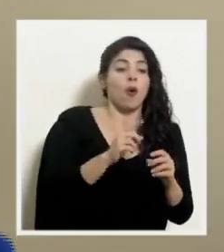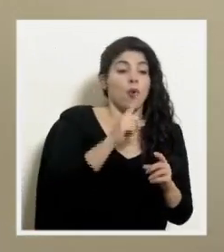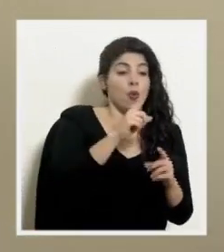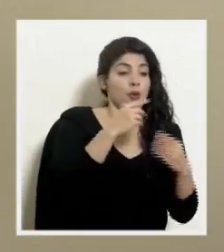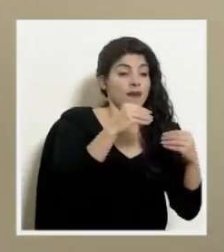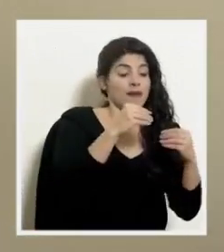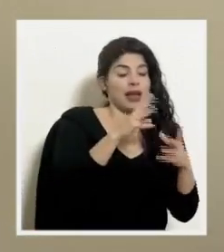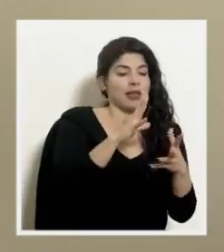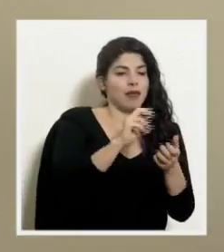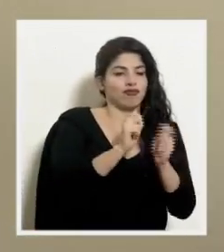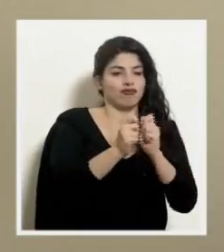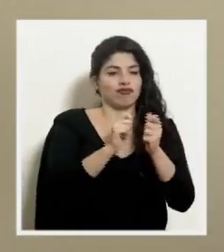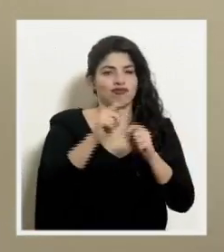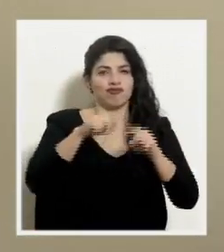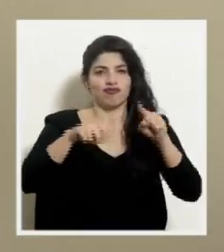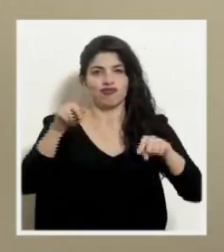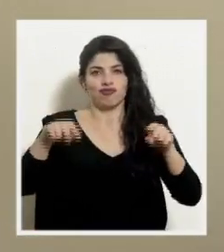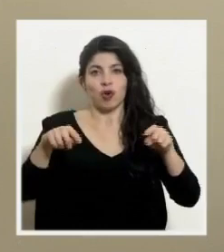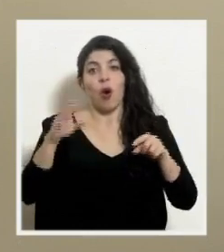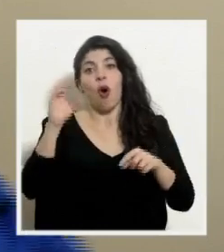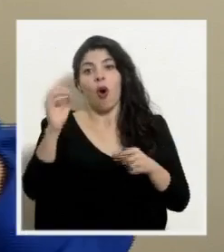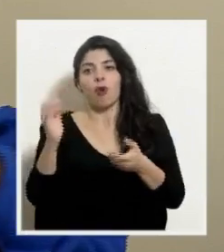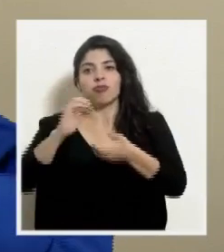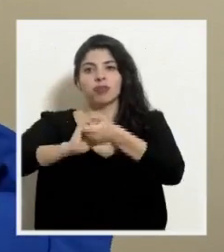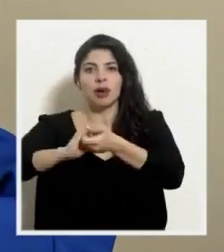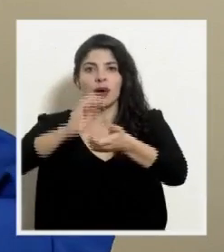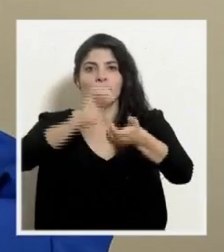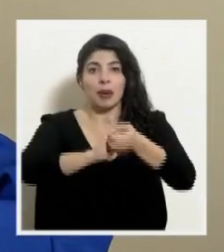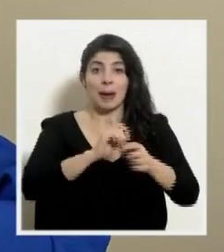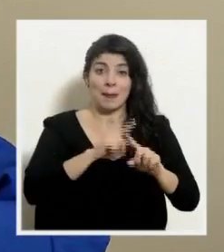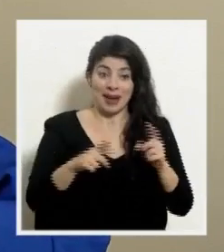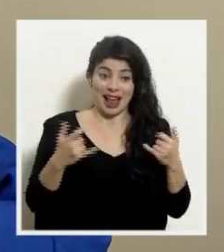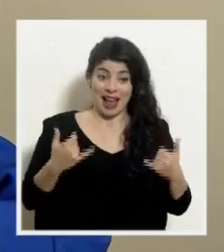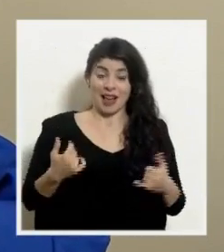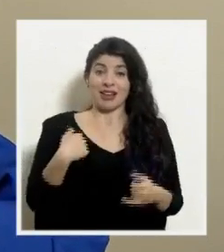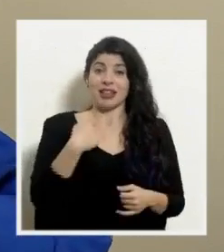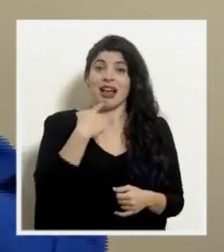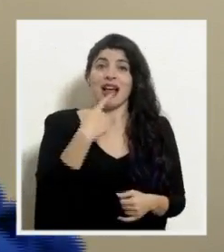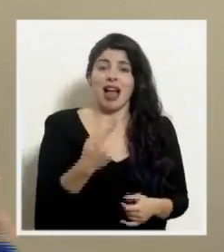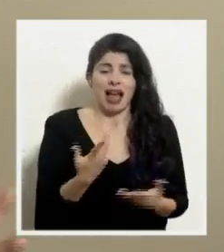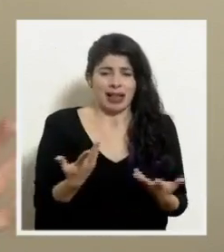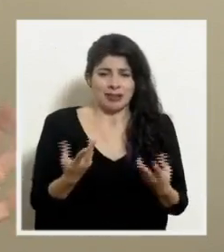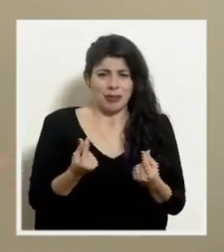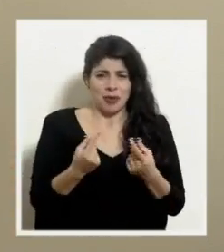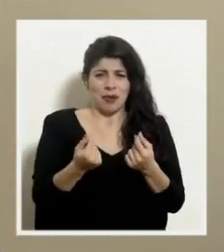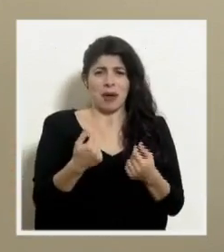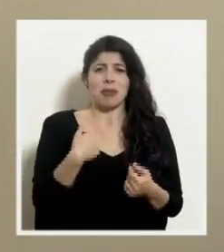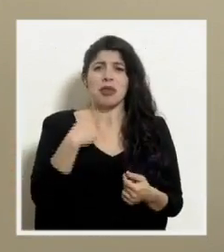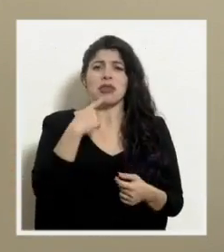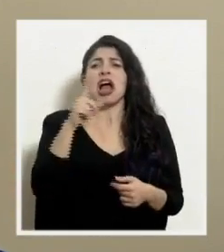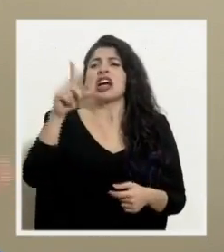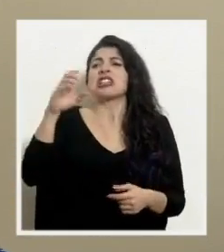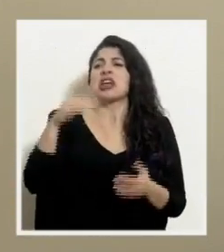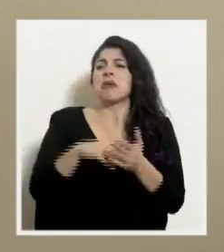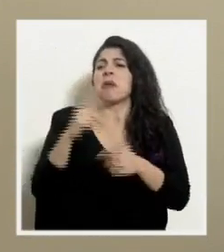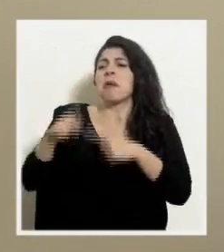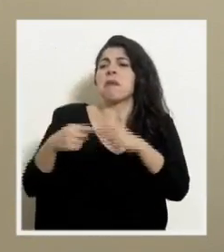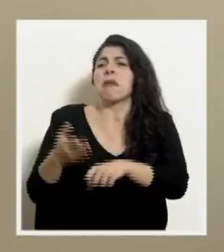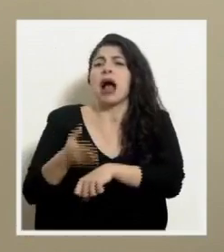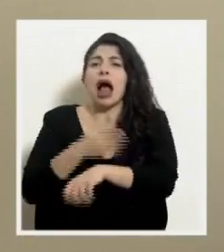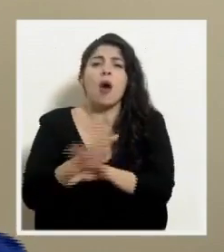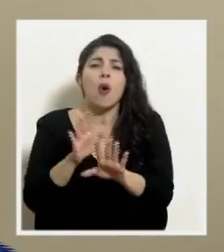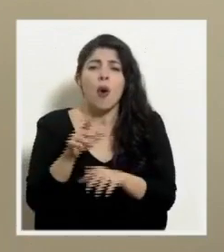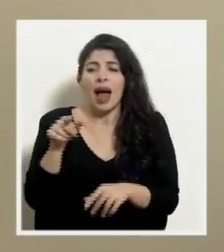fuente, y muchas se han aliado. Sin embargo, hoy sería aventurado, don Edgar, decirle, bueno, vamos a recuperar 100,000 empleos, porque esto